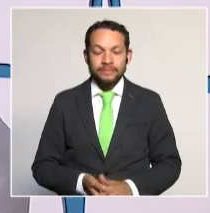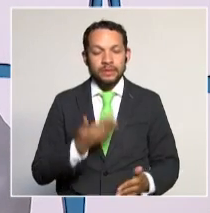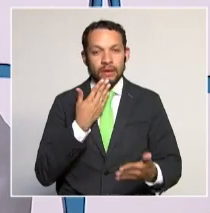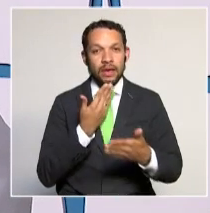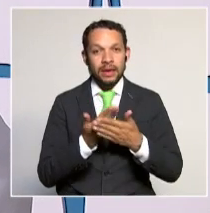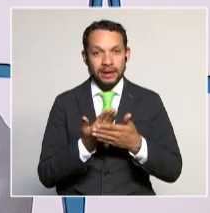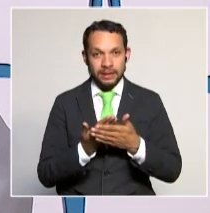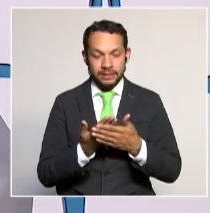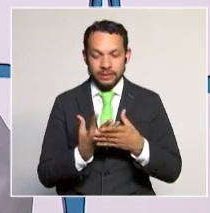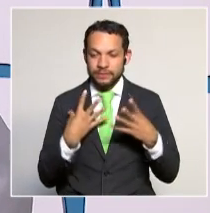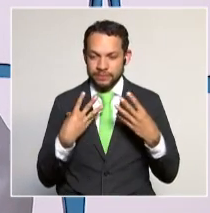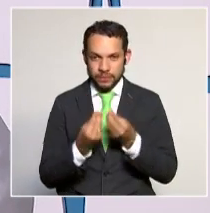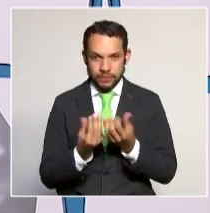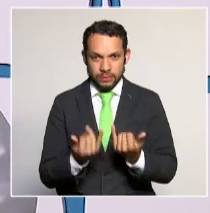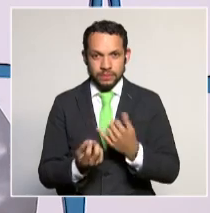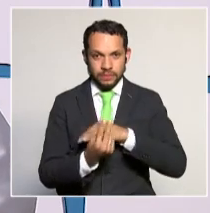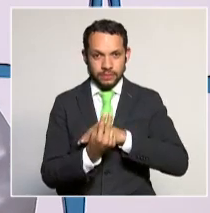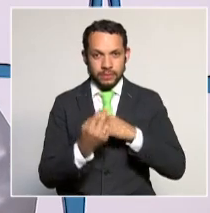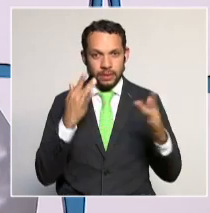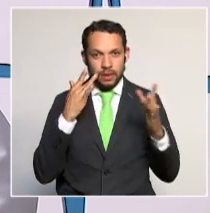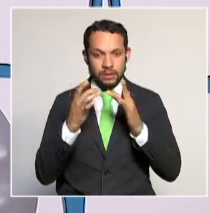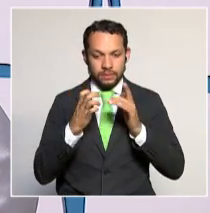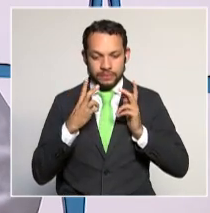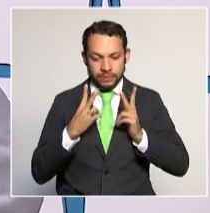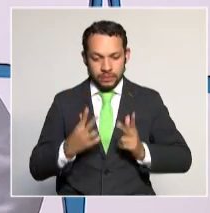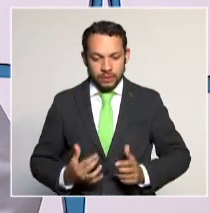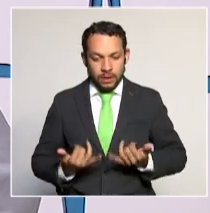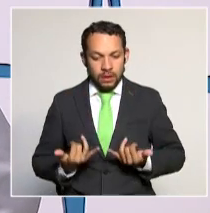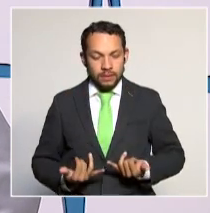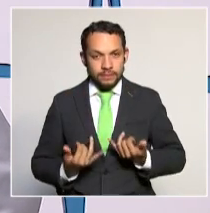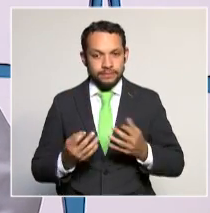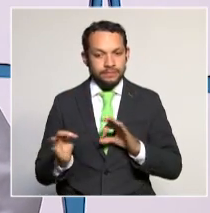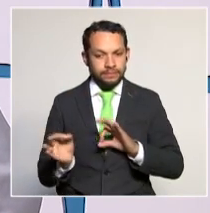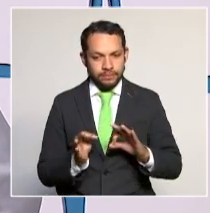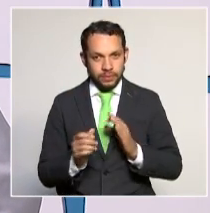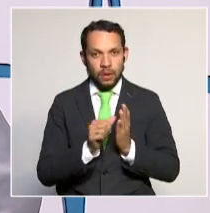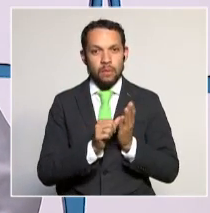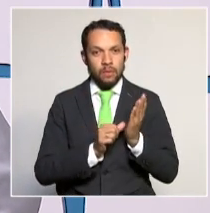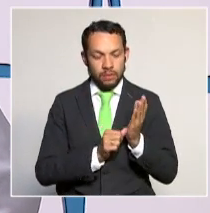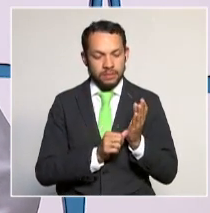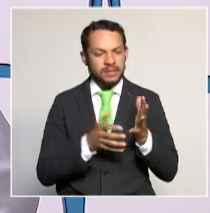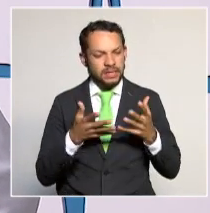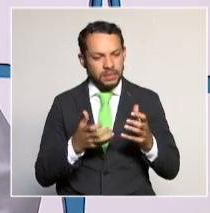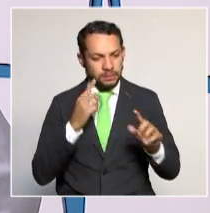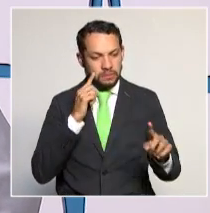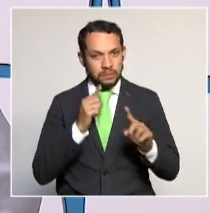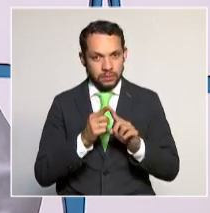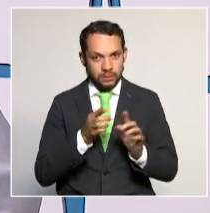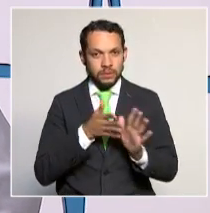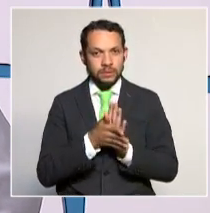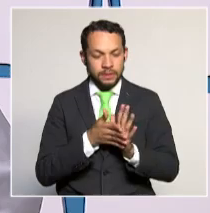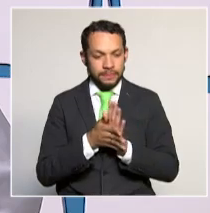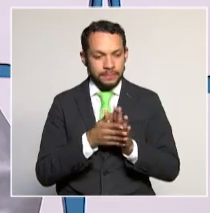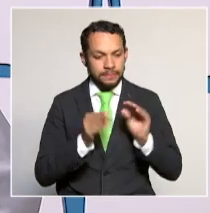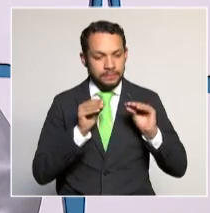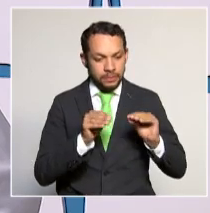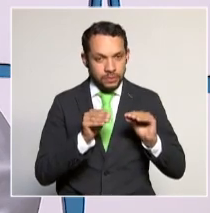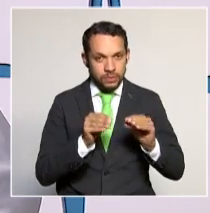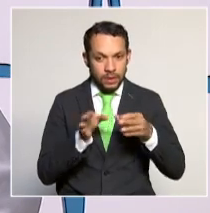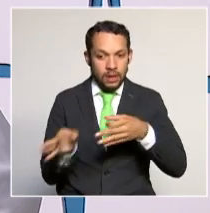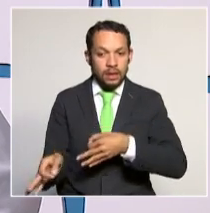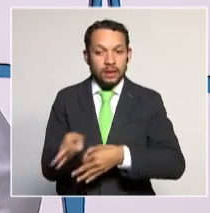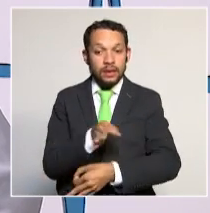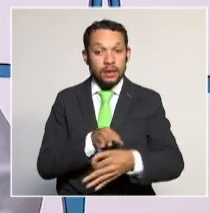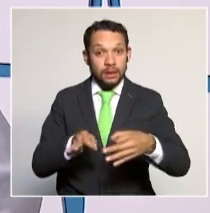Muchas gracias por estar nuevamente con nosotros en una nueva emisión de Conexión Vital, un programa de prevención y educación en salud que no pretende reemplazar una